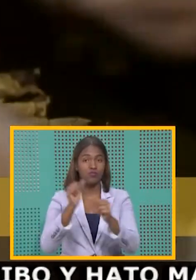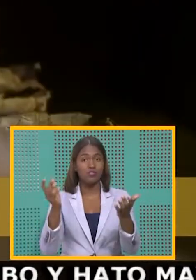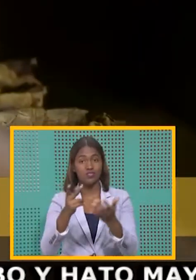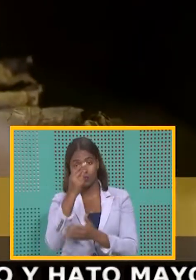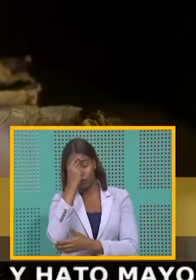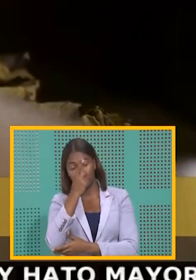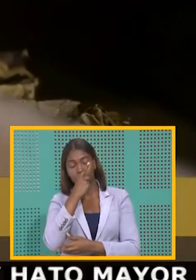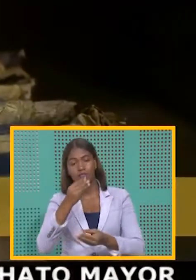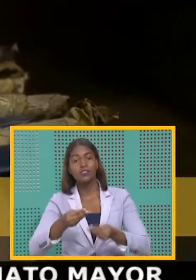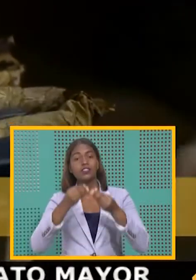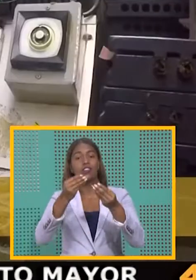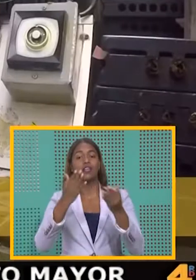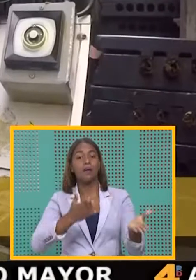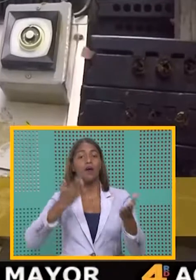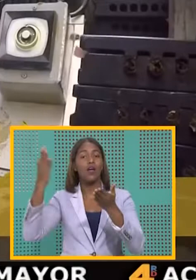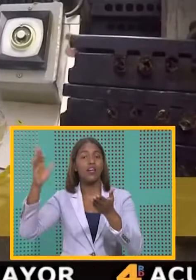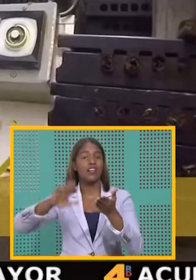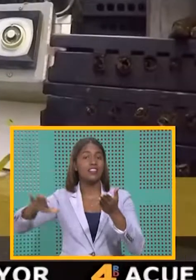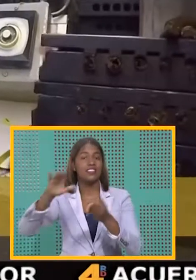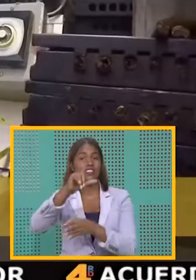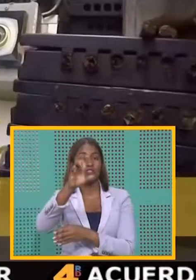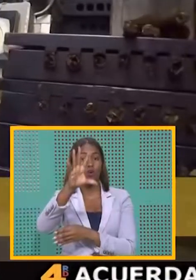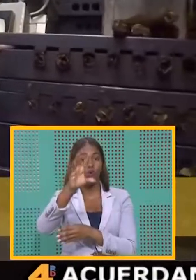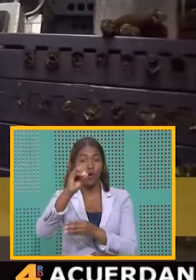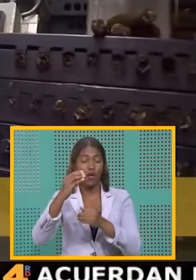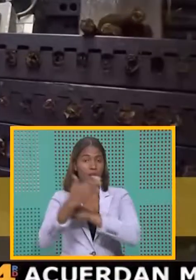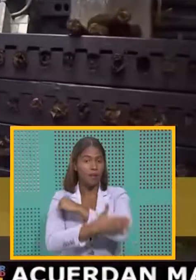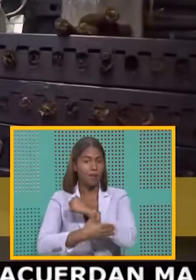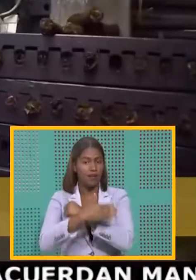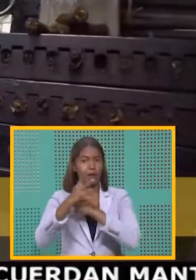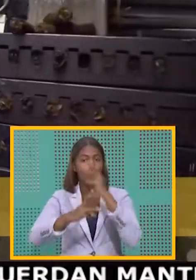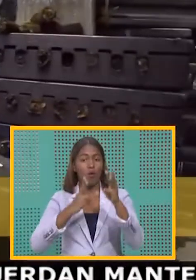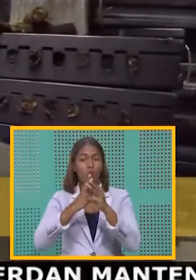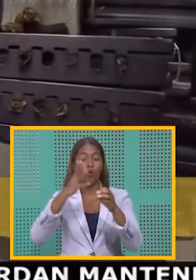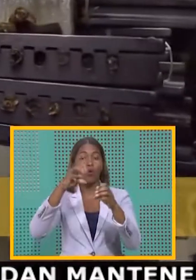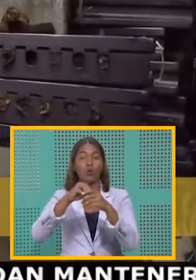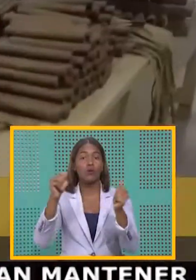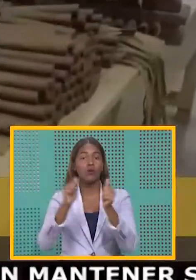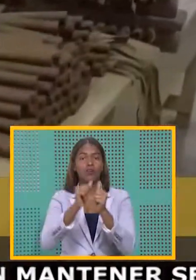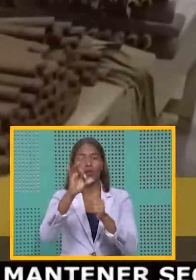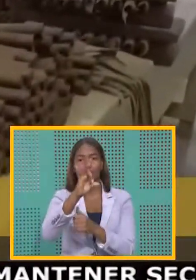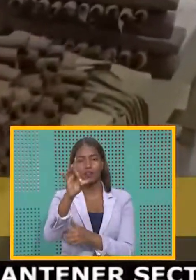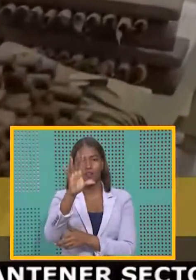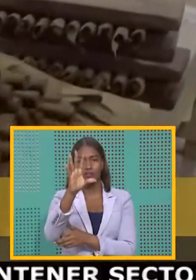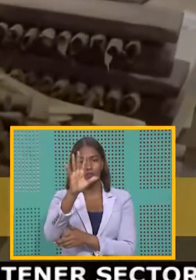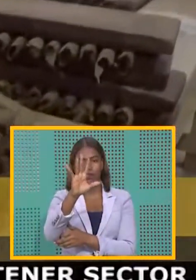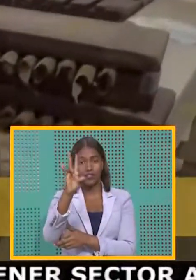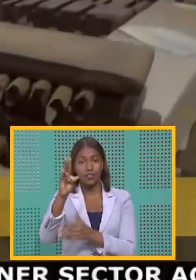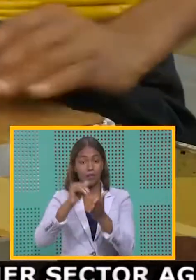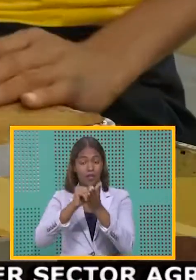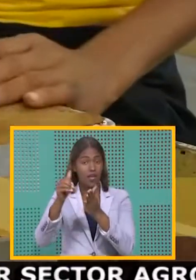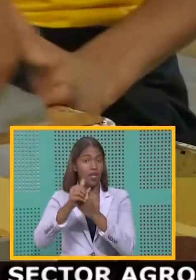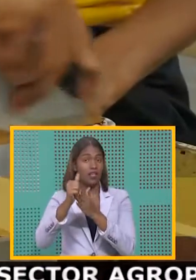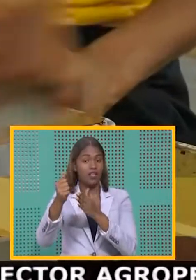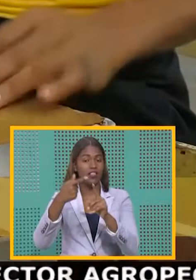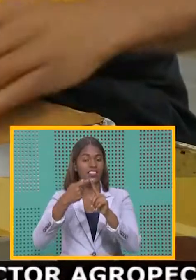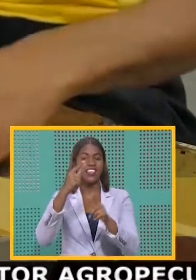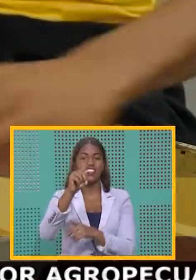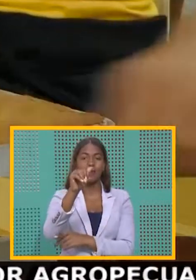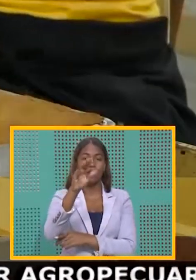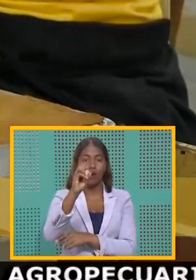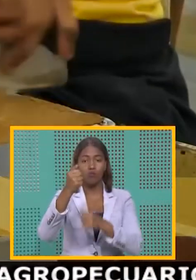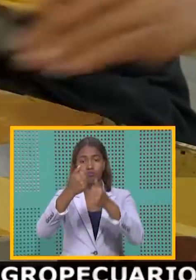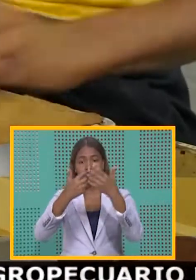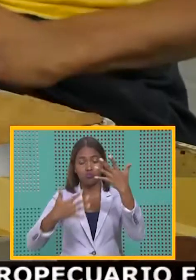ha generado exportaciones hacia 140 países del mundo por un valor de 857 millones de dólares de tabaco y